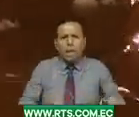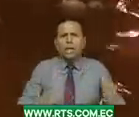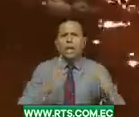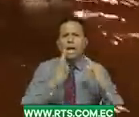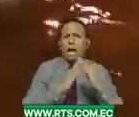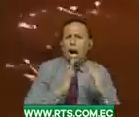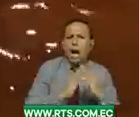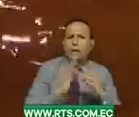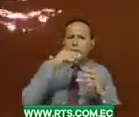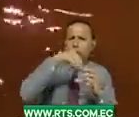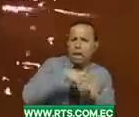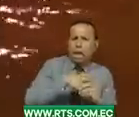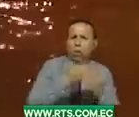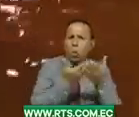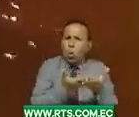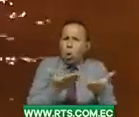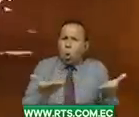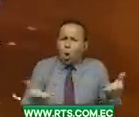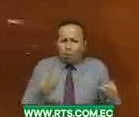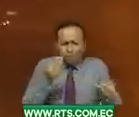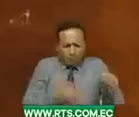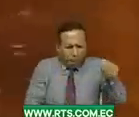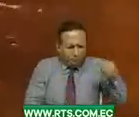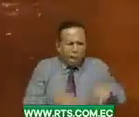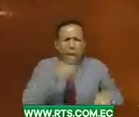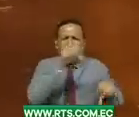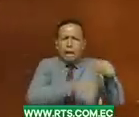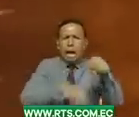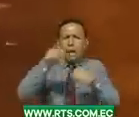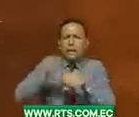que poco a poco estas personas justamente